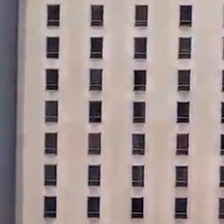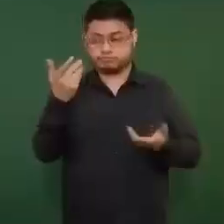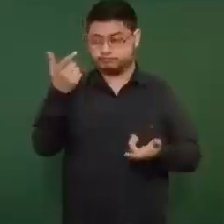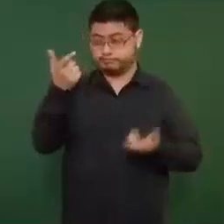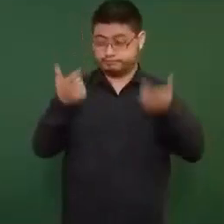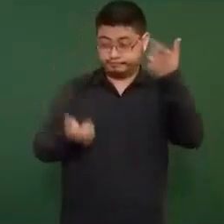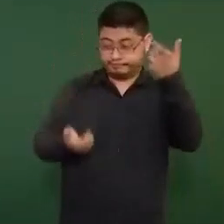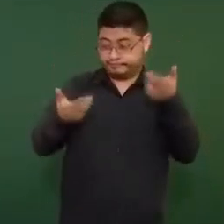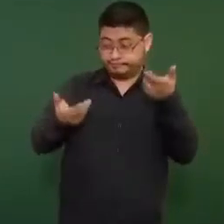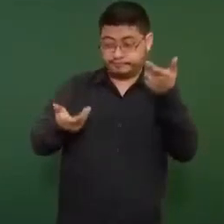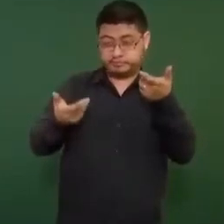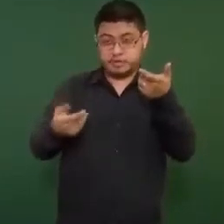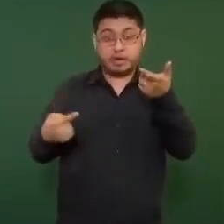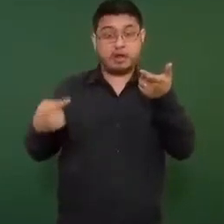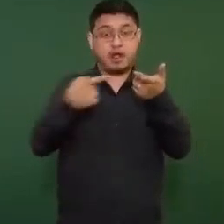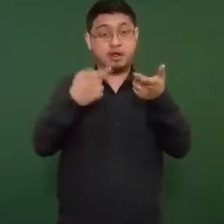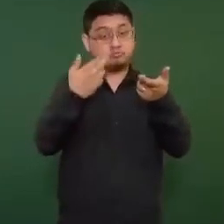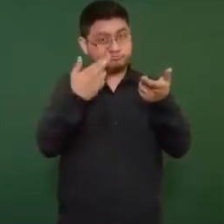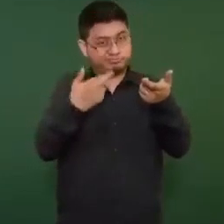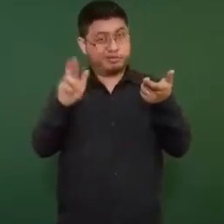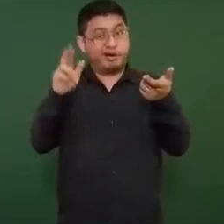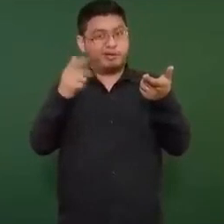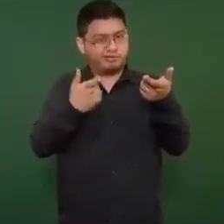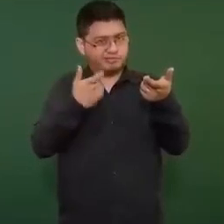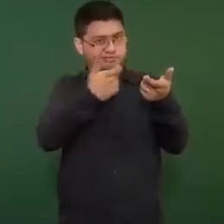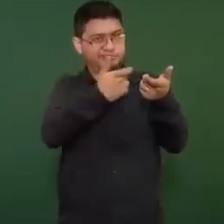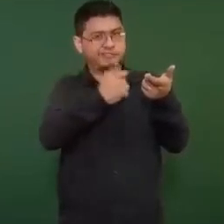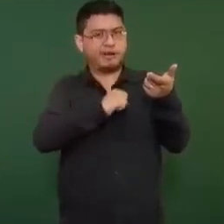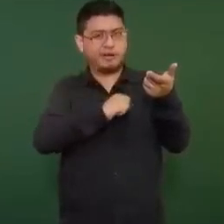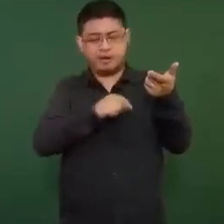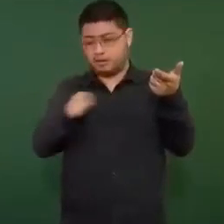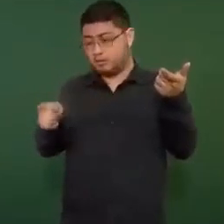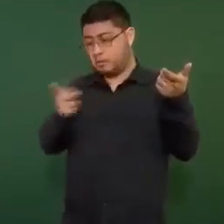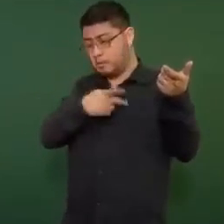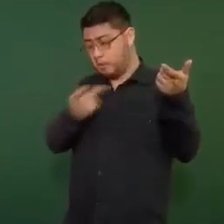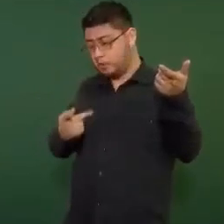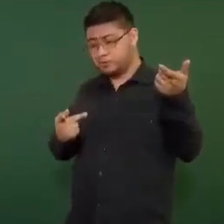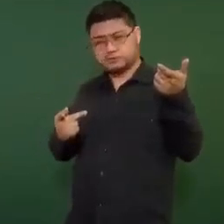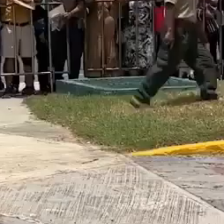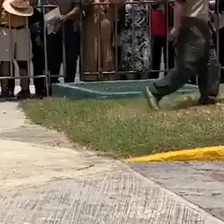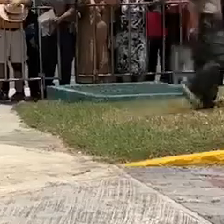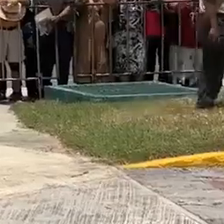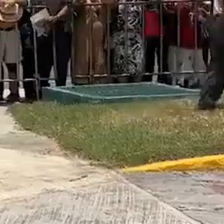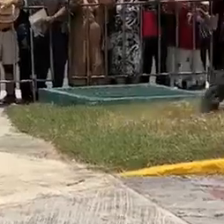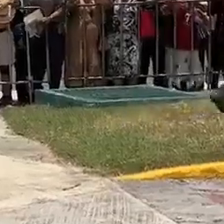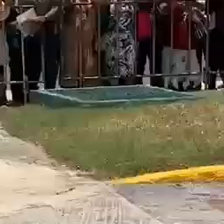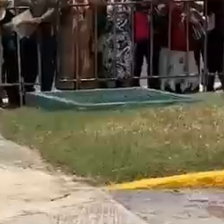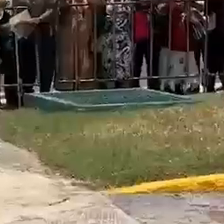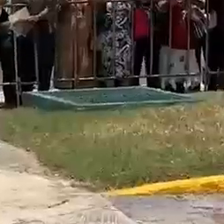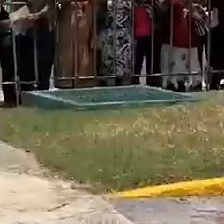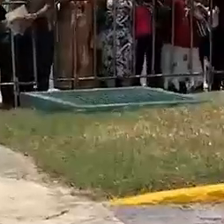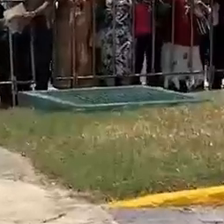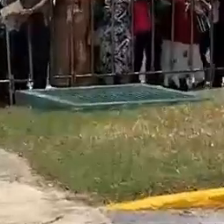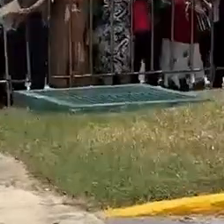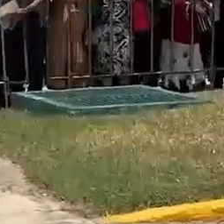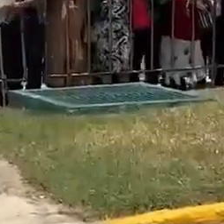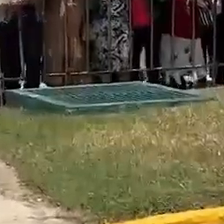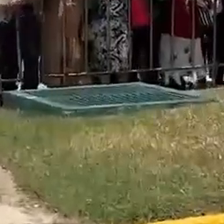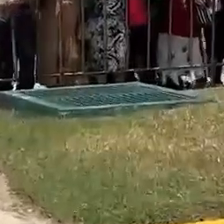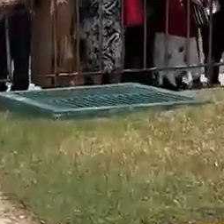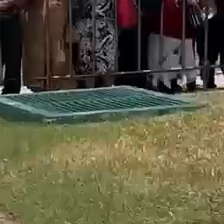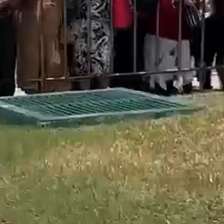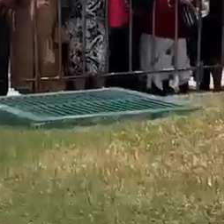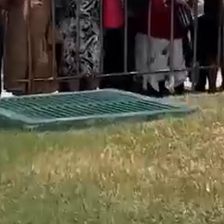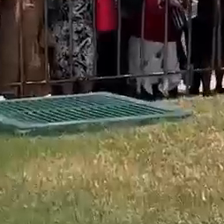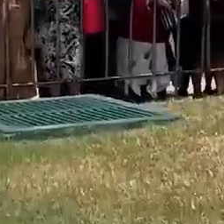los hogares más ricos y los más pobres se redujo de 18 a 15 veces. Por